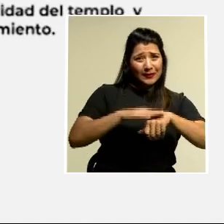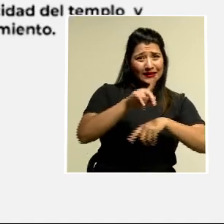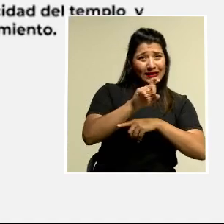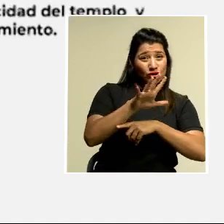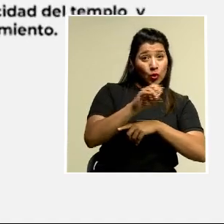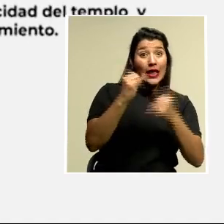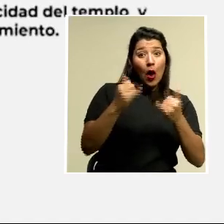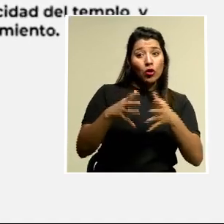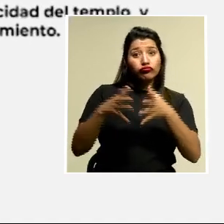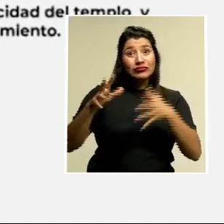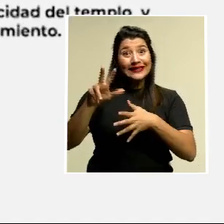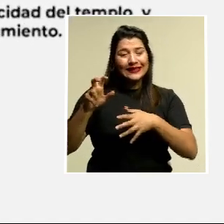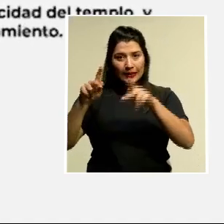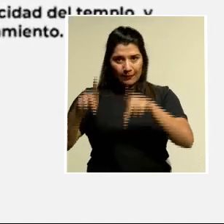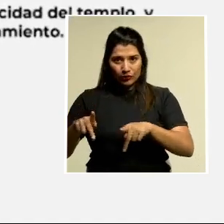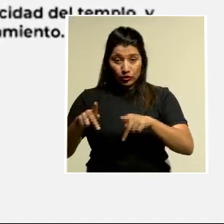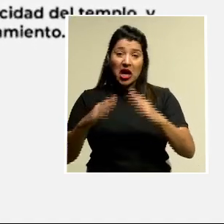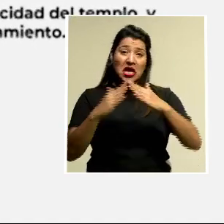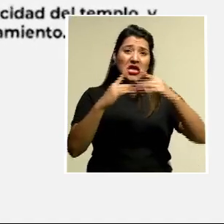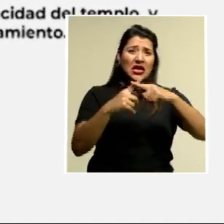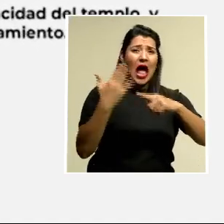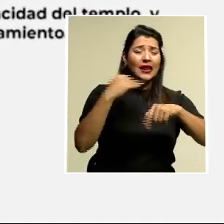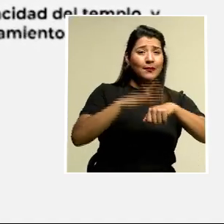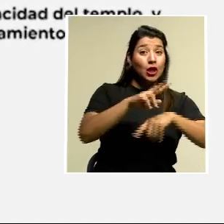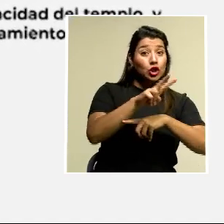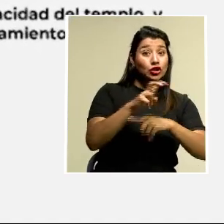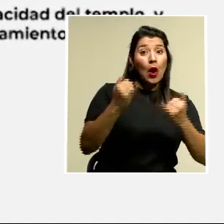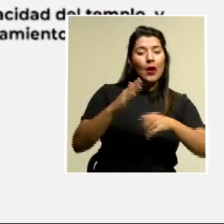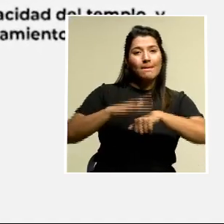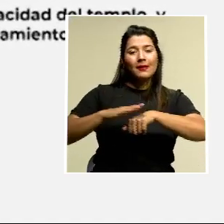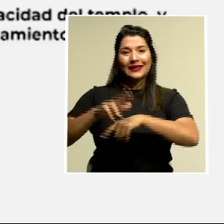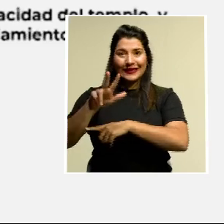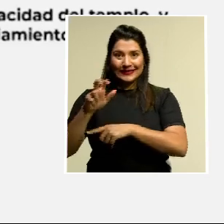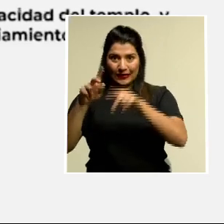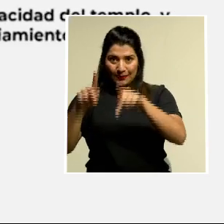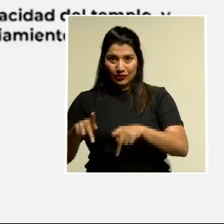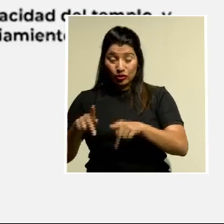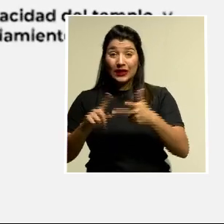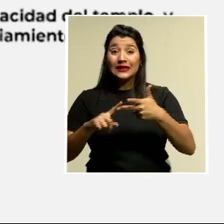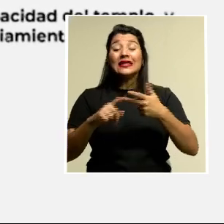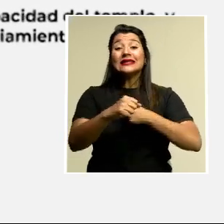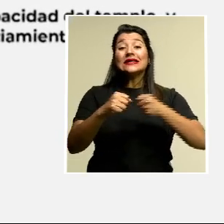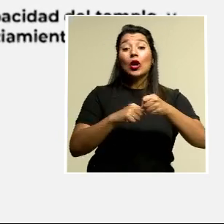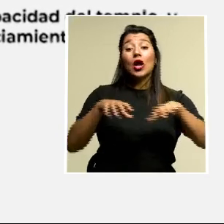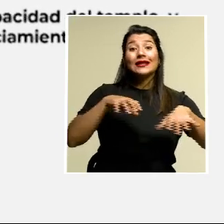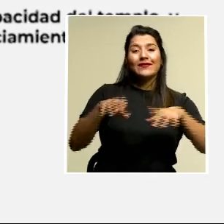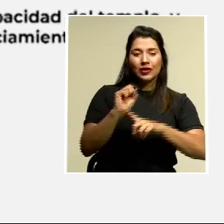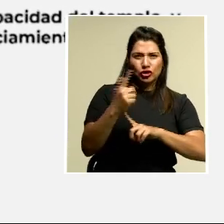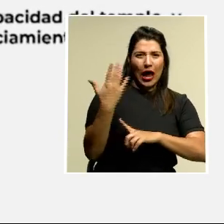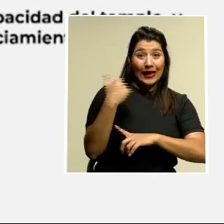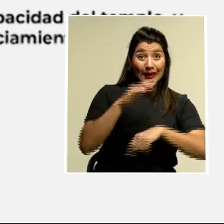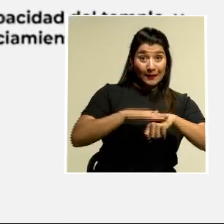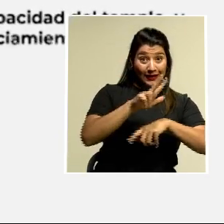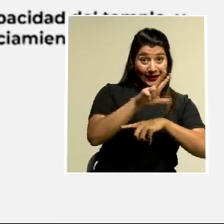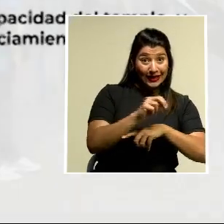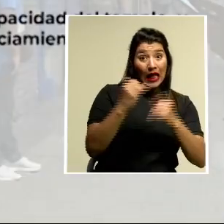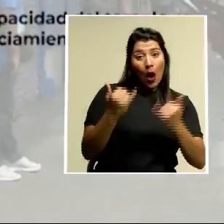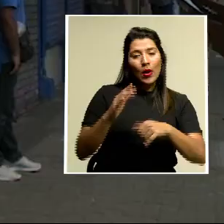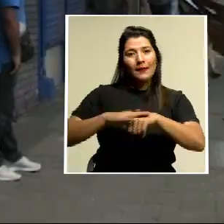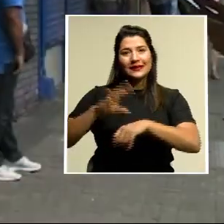300 personas. Los lugares de culto pasarán de 200 a 300 personas. Y los salones de eventos sociales de 30 a